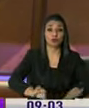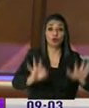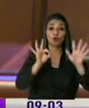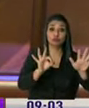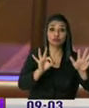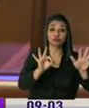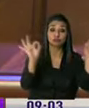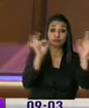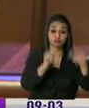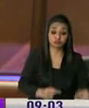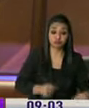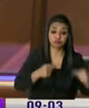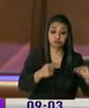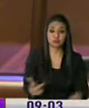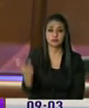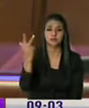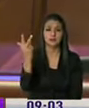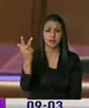hidroeléctricas,